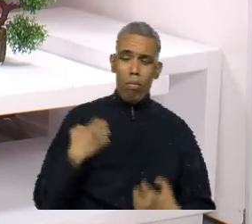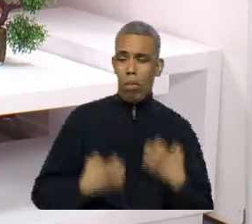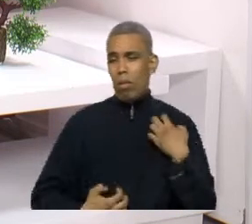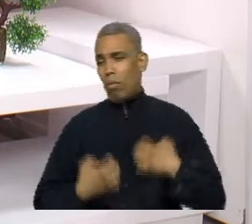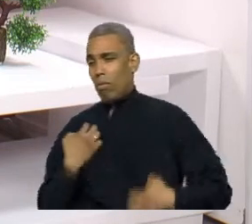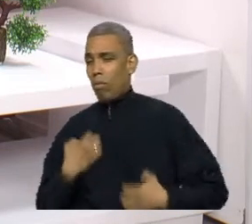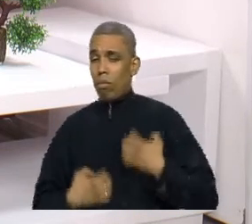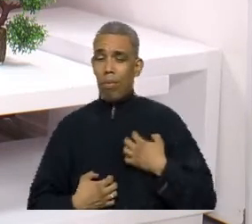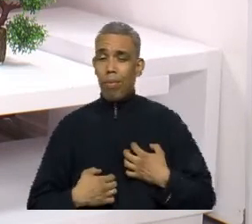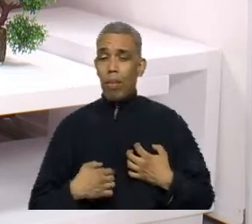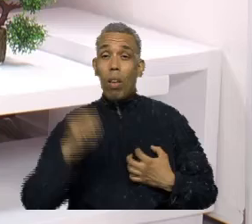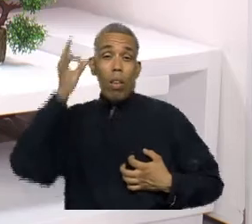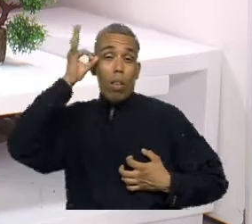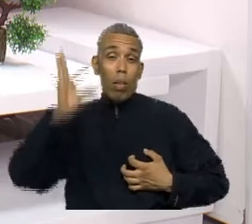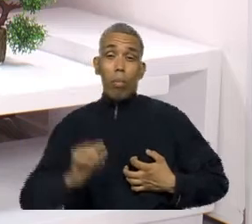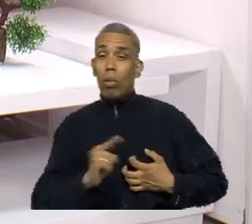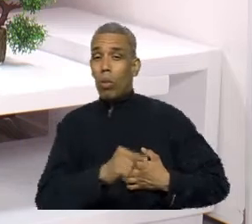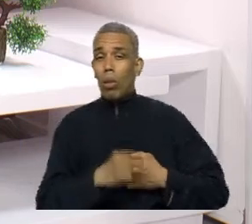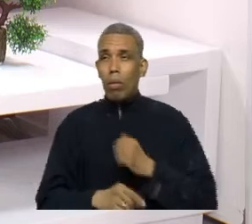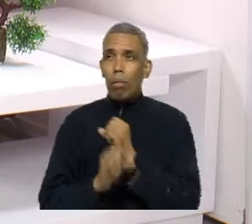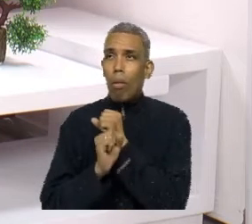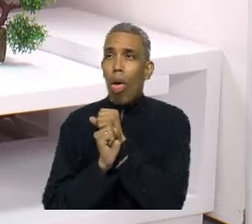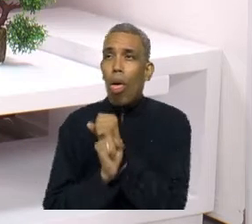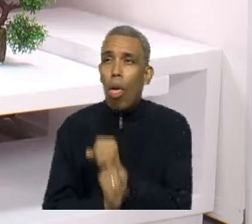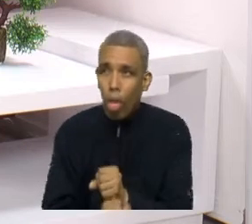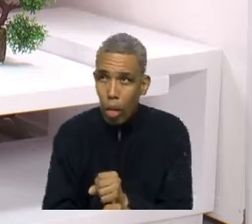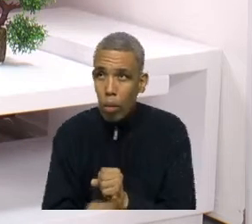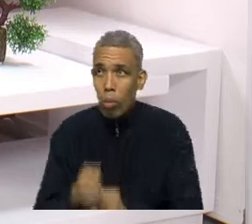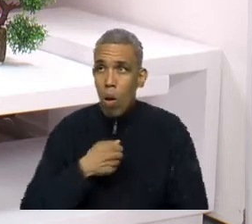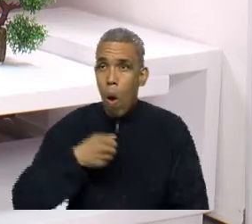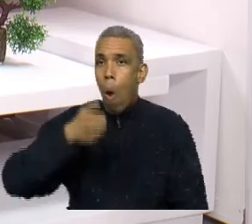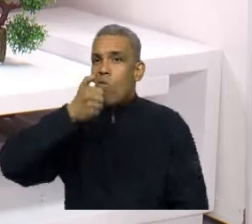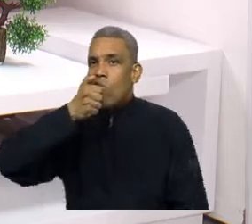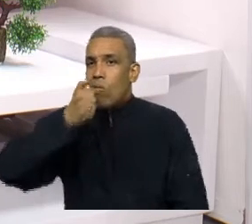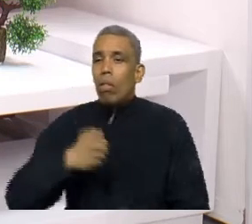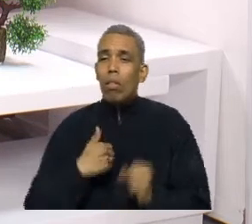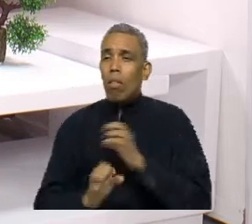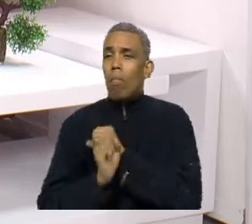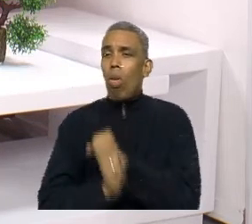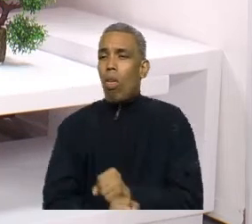adicción, y resulta que no. Lo único que produce adicción son las drogas alucinógenas,